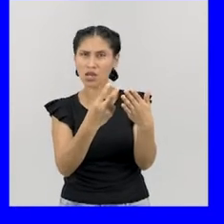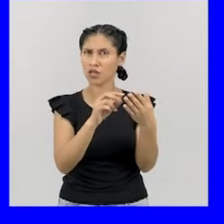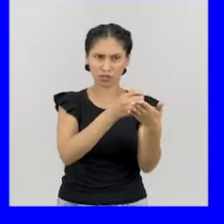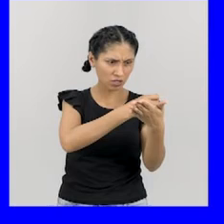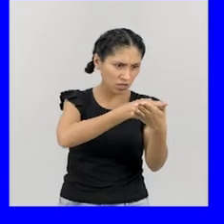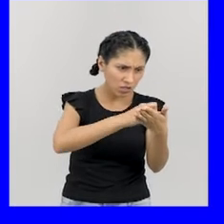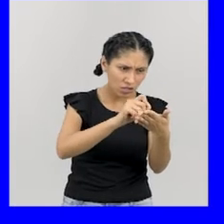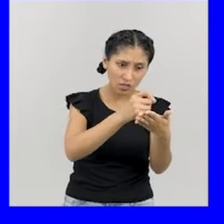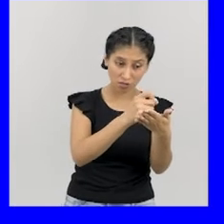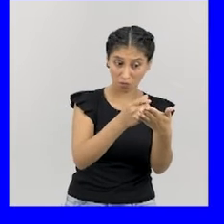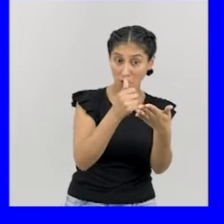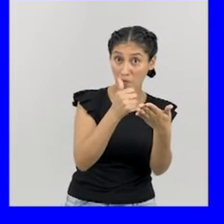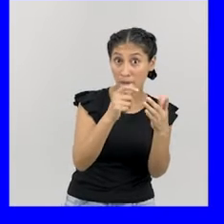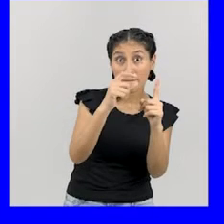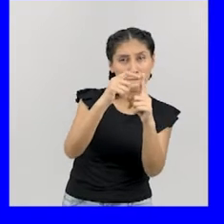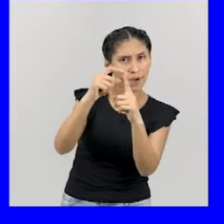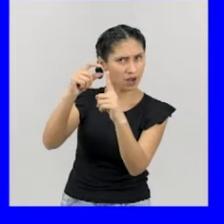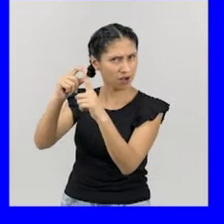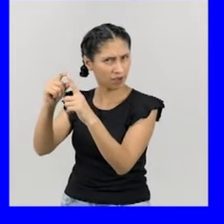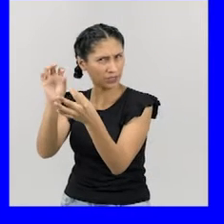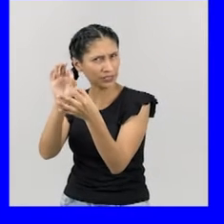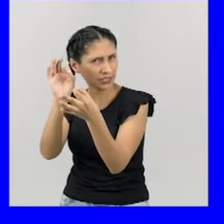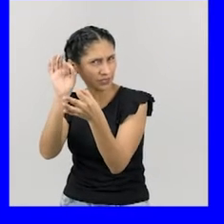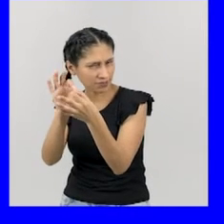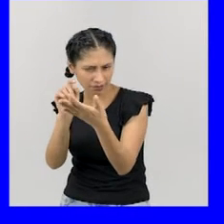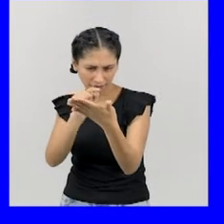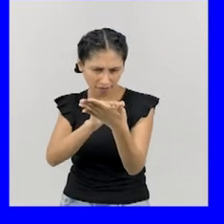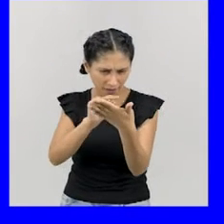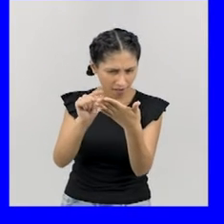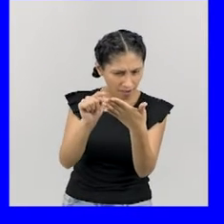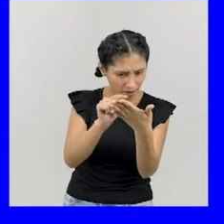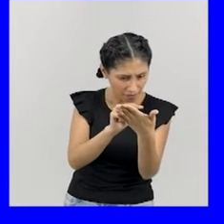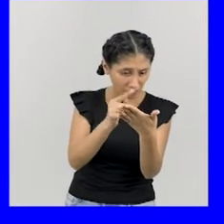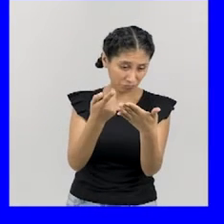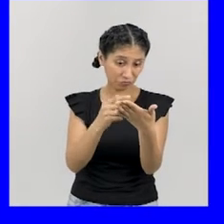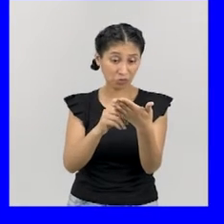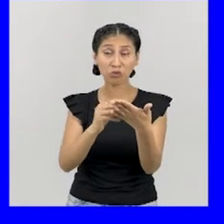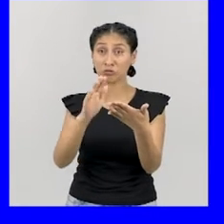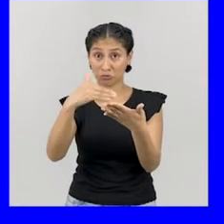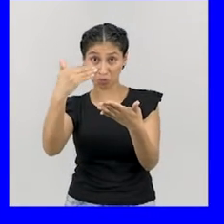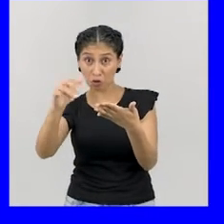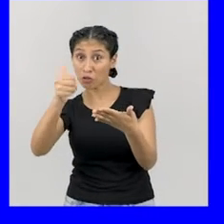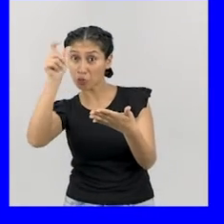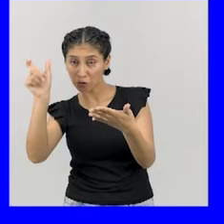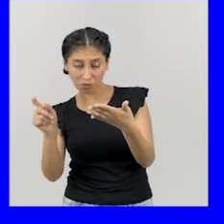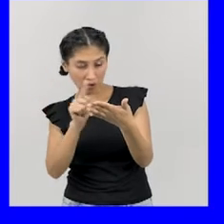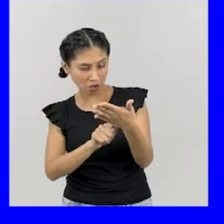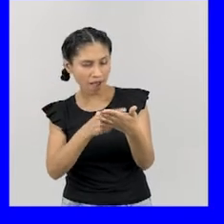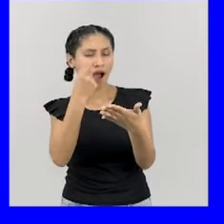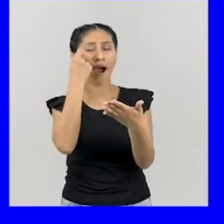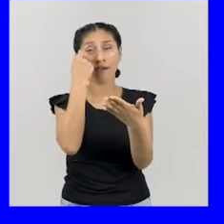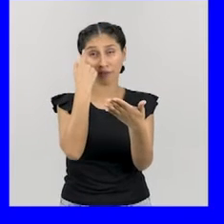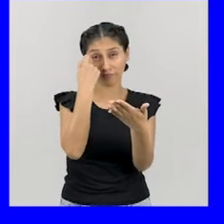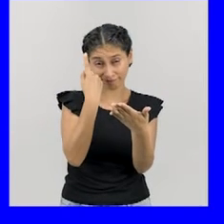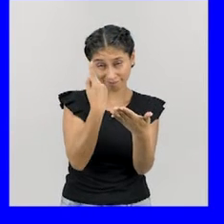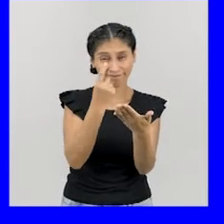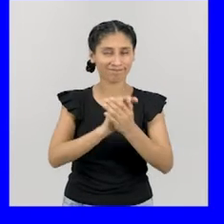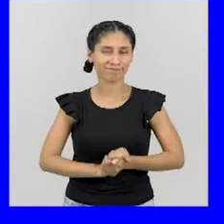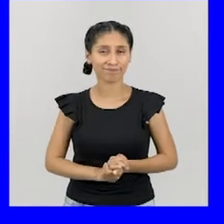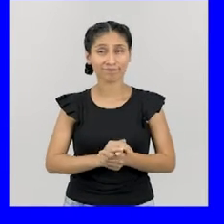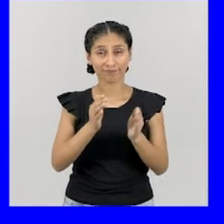más importantes que los referidos a la ortografía de las palabras, pues estos últimos no afectan a la comprensión global de los